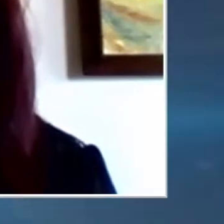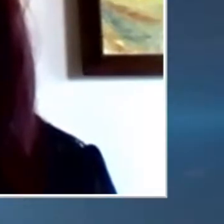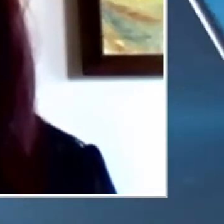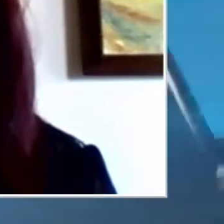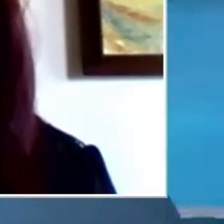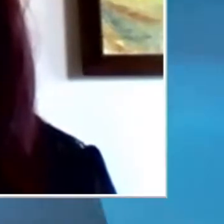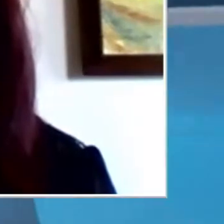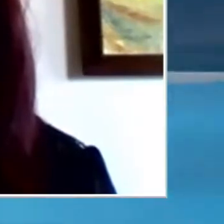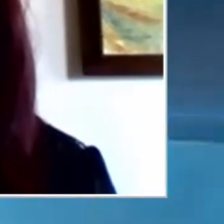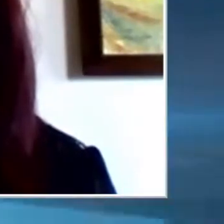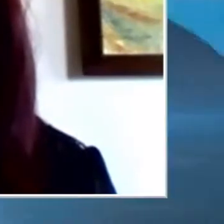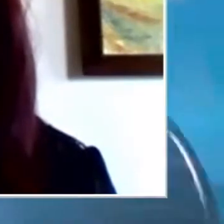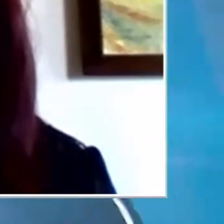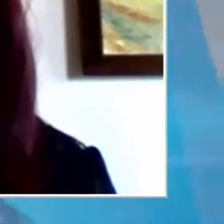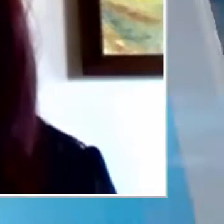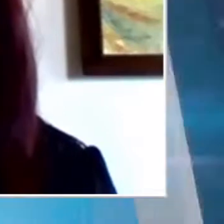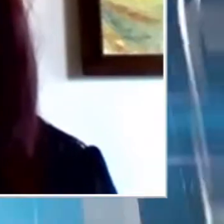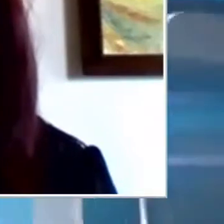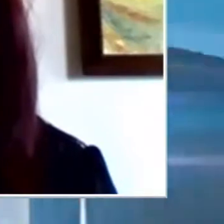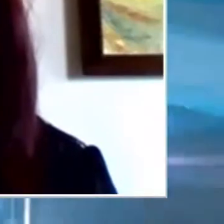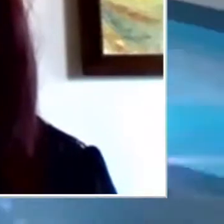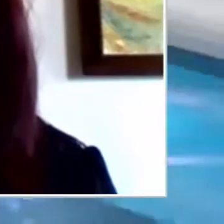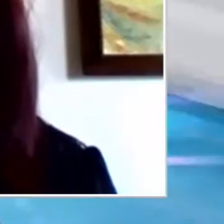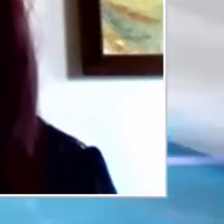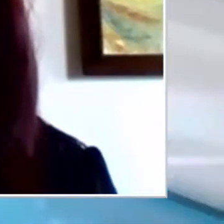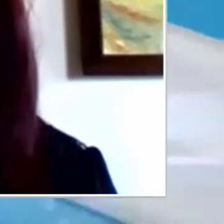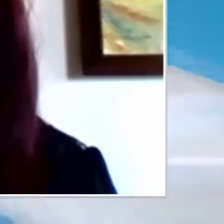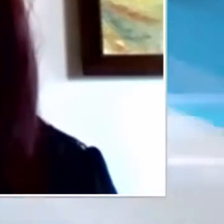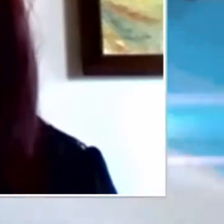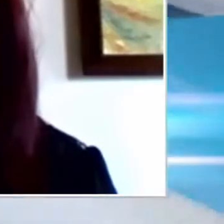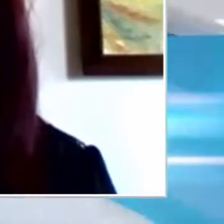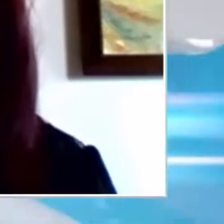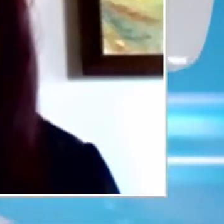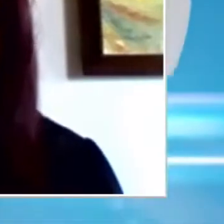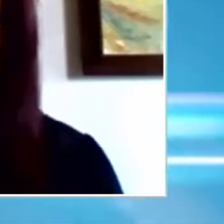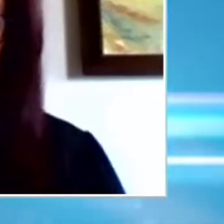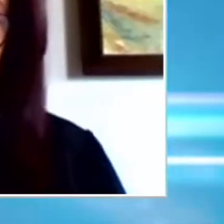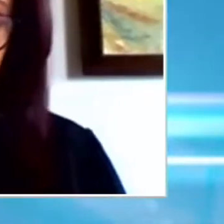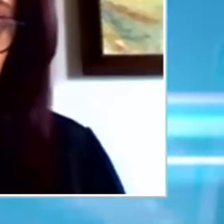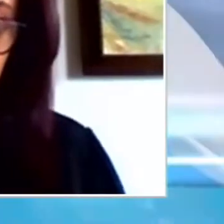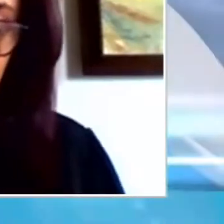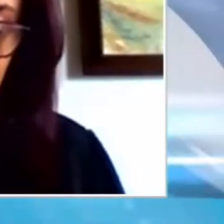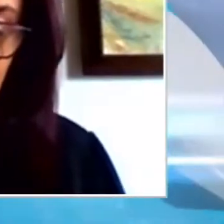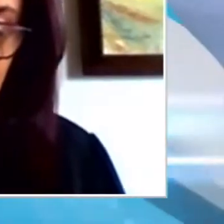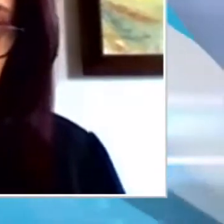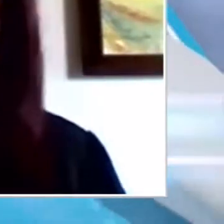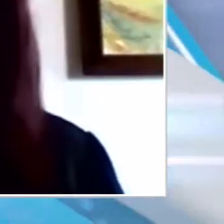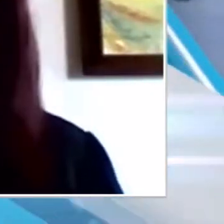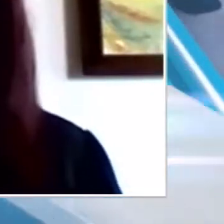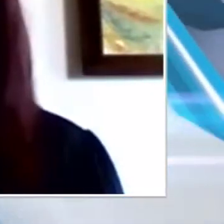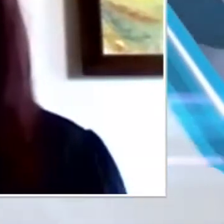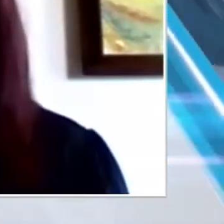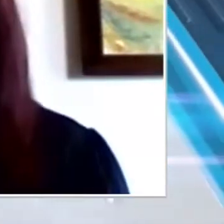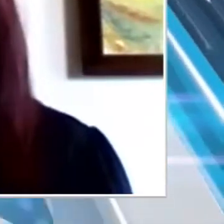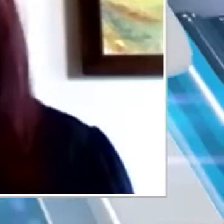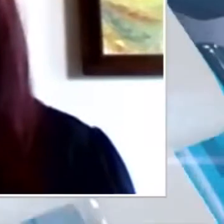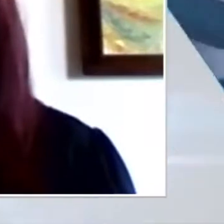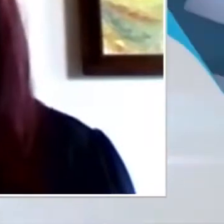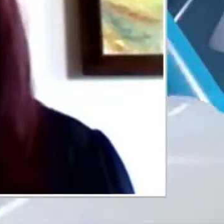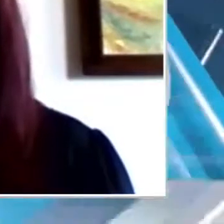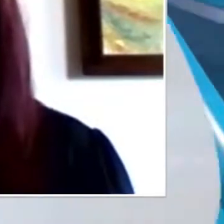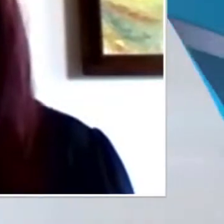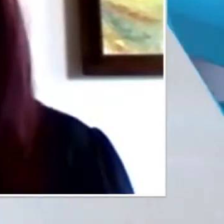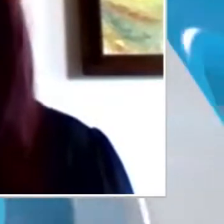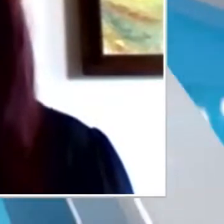Doctora Marlene, doctor Reinaldo, muy buenas tardes. Felices de estar aquí nuevamente compartiendo con ustedes.